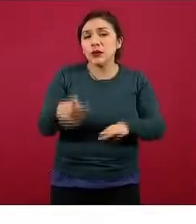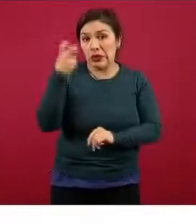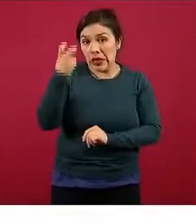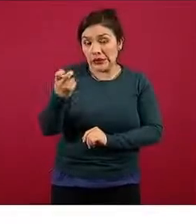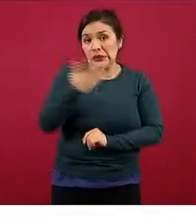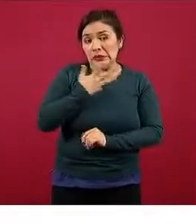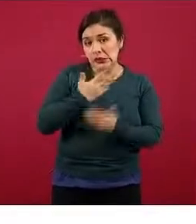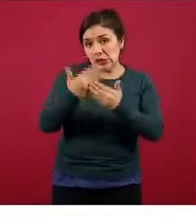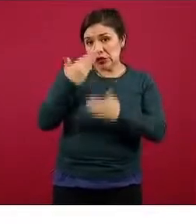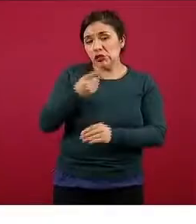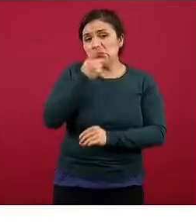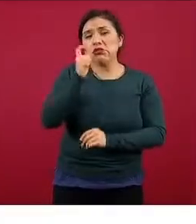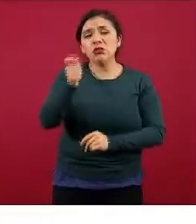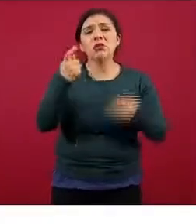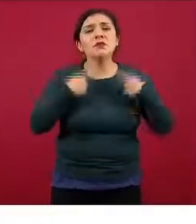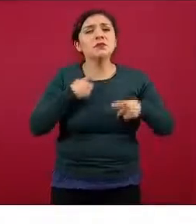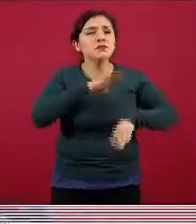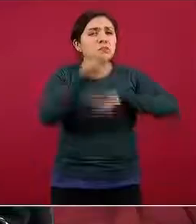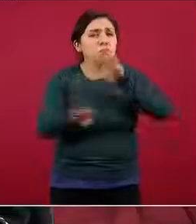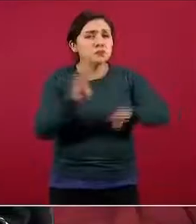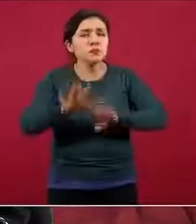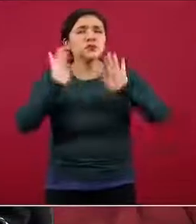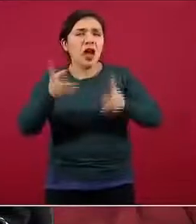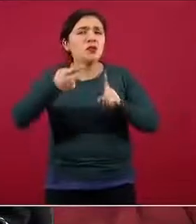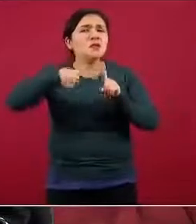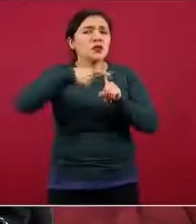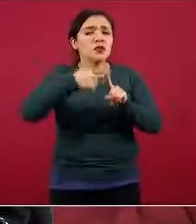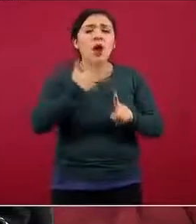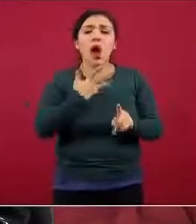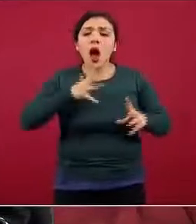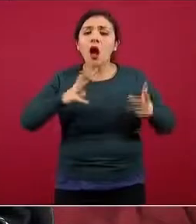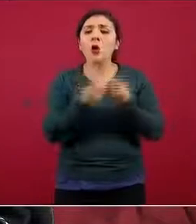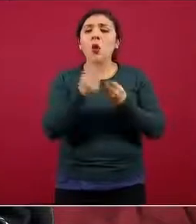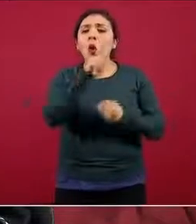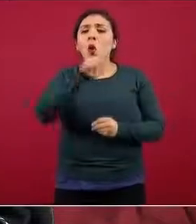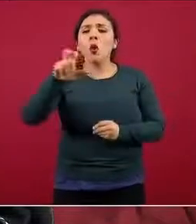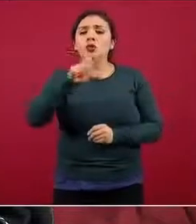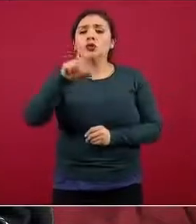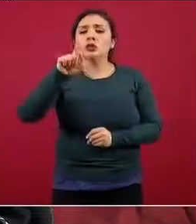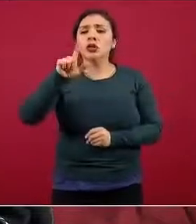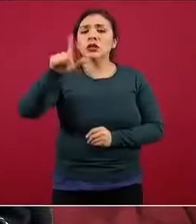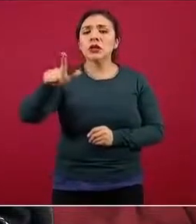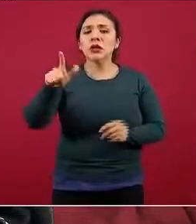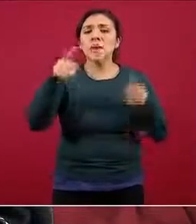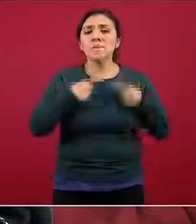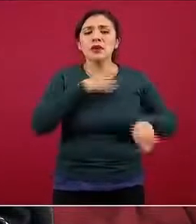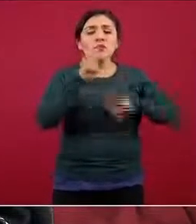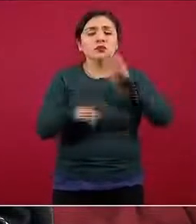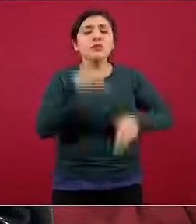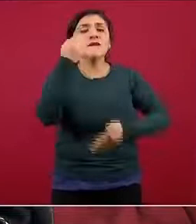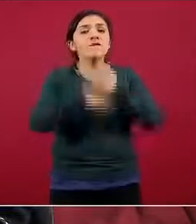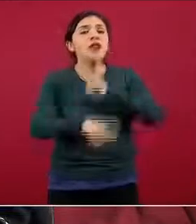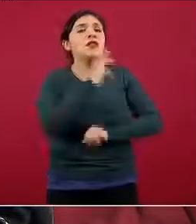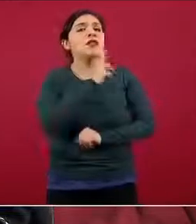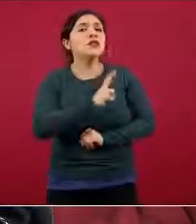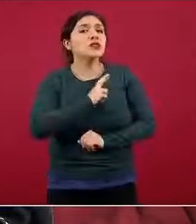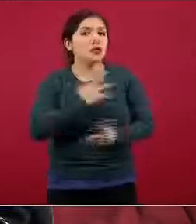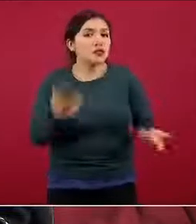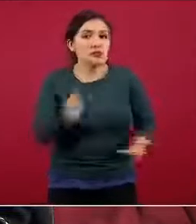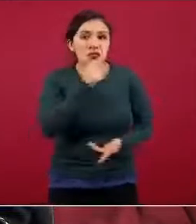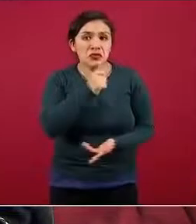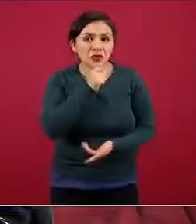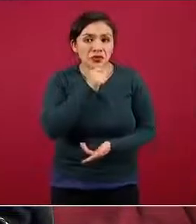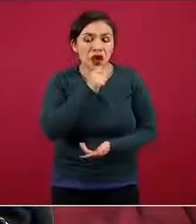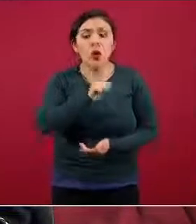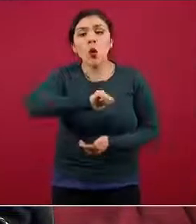Entonces ya habíamos hablado de las defunciones confirmadas, tenemos un grupo de 827 defunciones que aún estamos esperando resultados